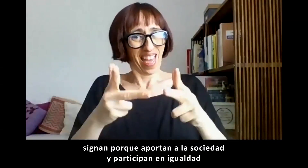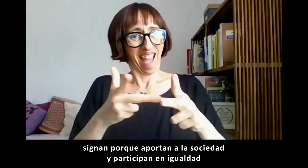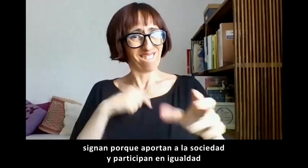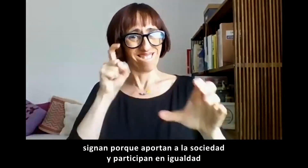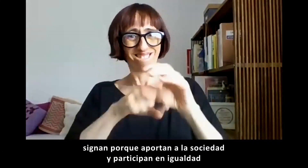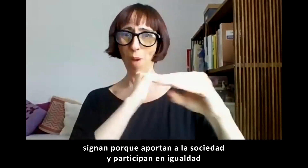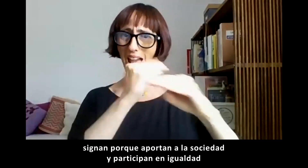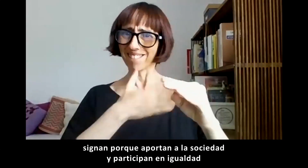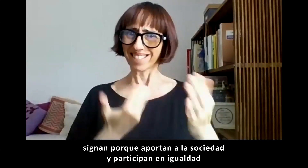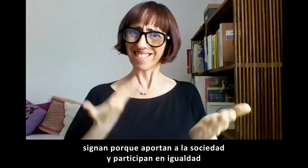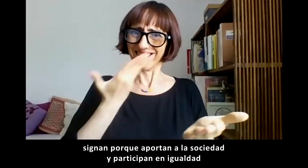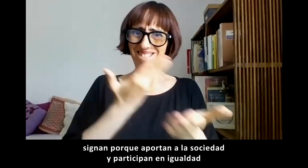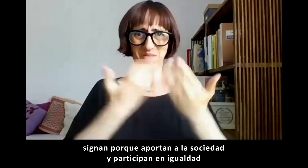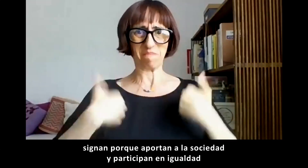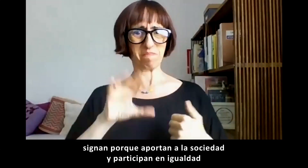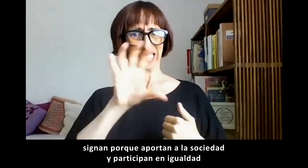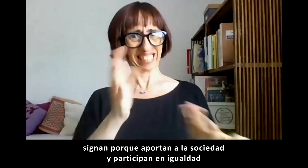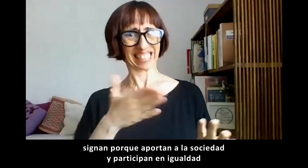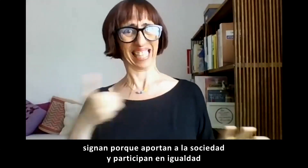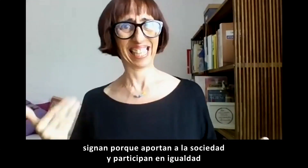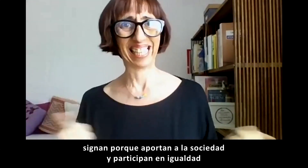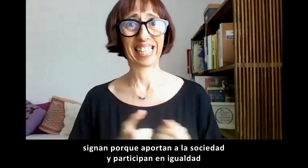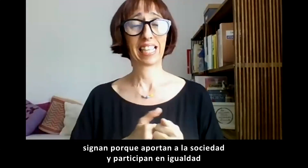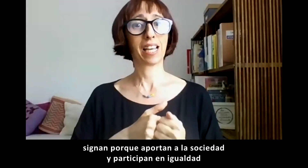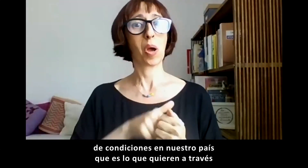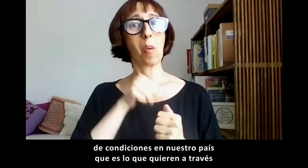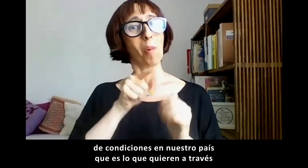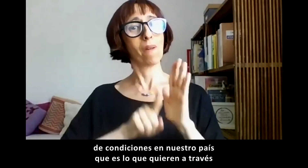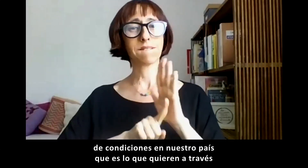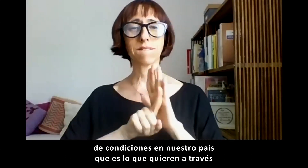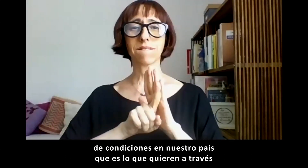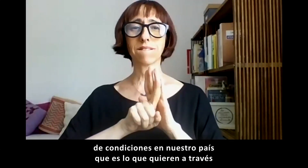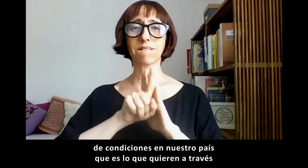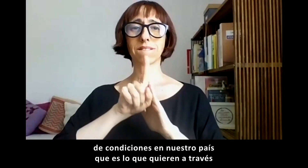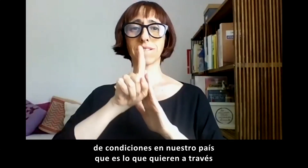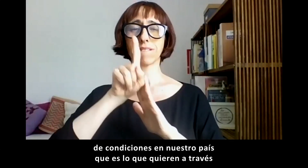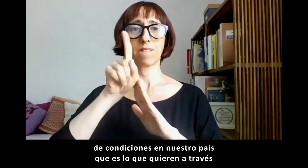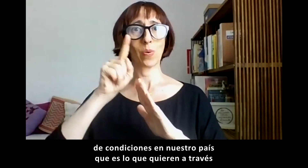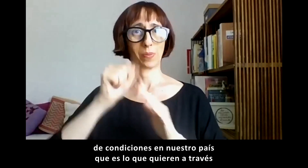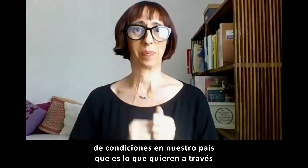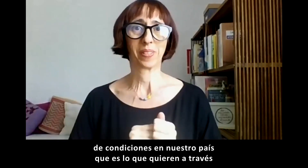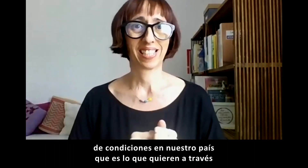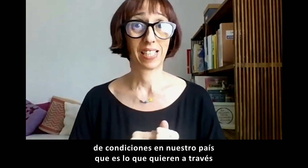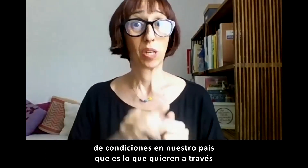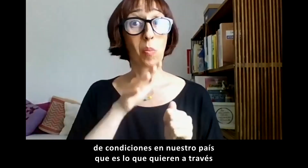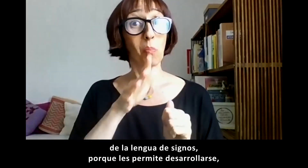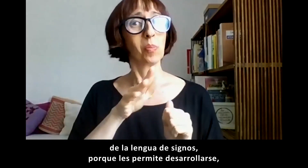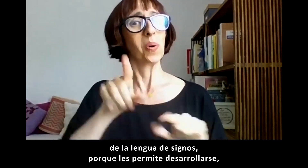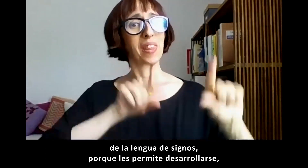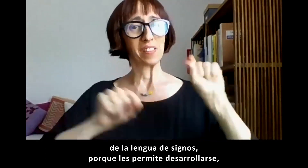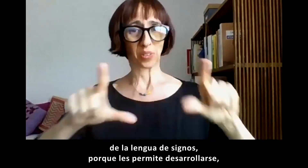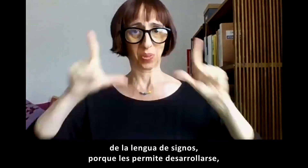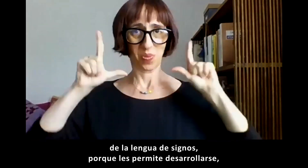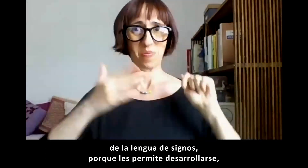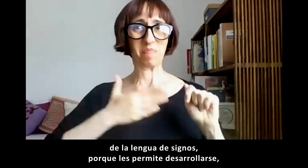Signan porque aportan a la sociedad y participan en igualdad de condiciones en nuestro país, que es lo que quieren a través de la lengua de signos, porque